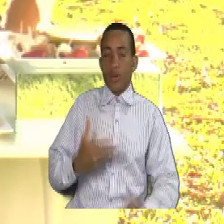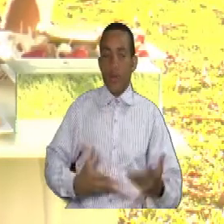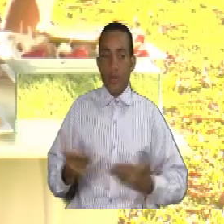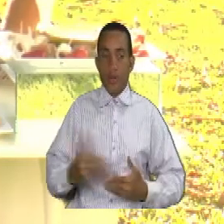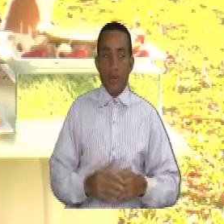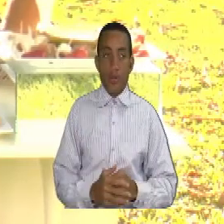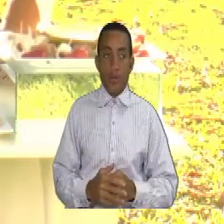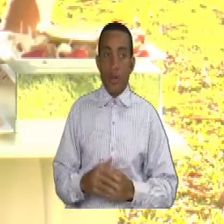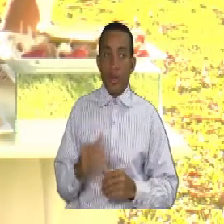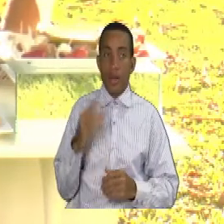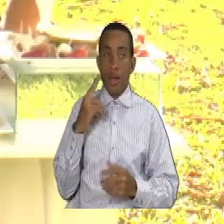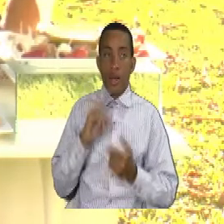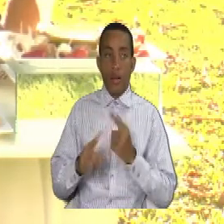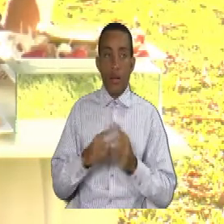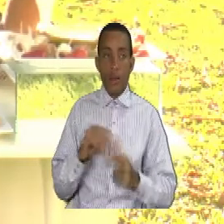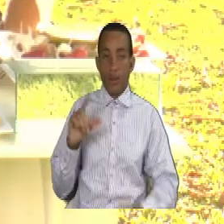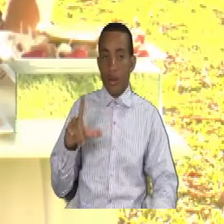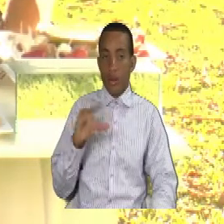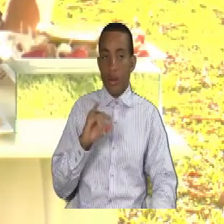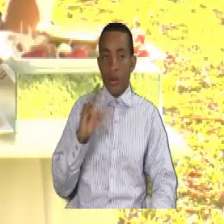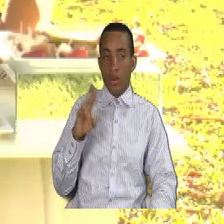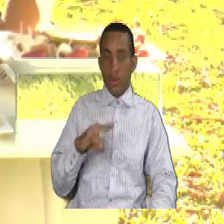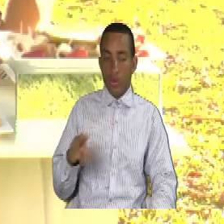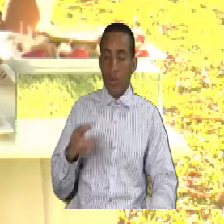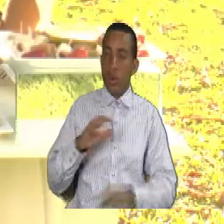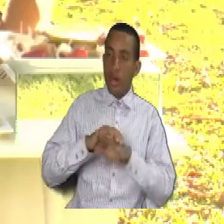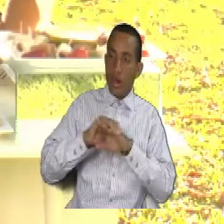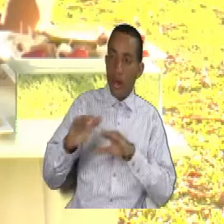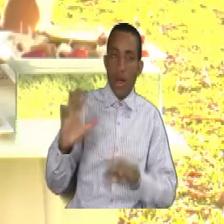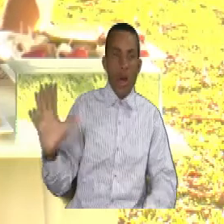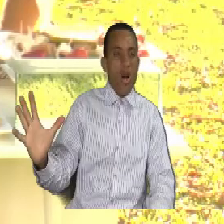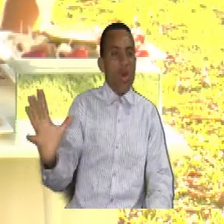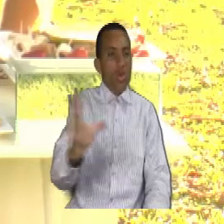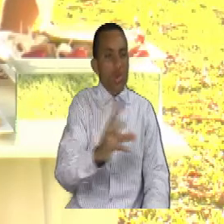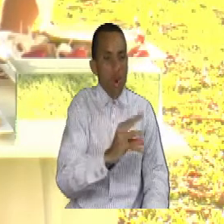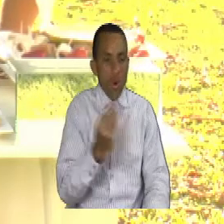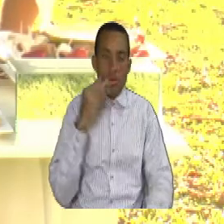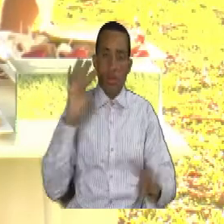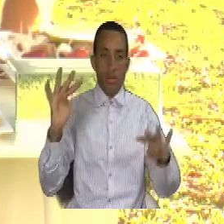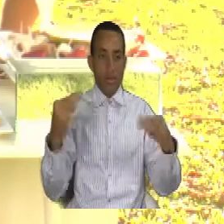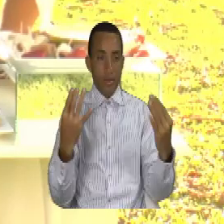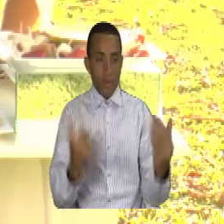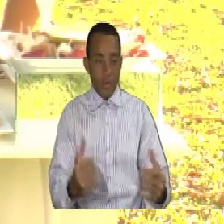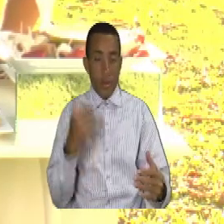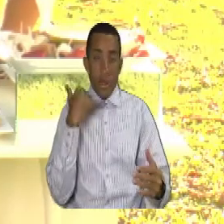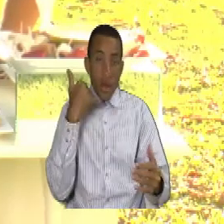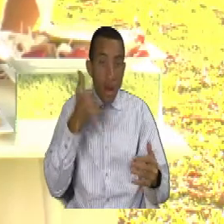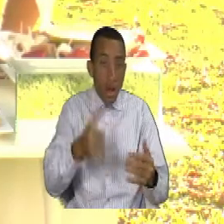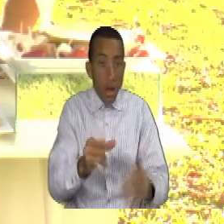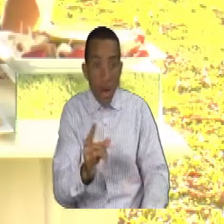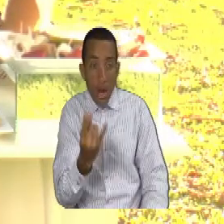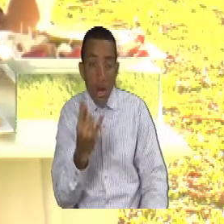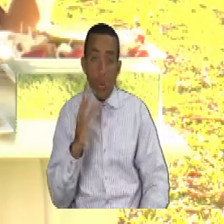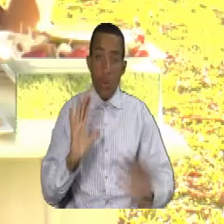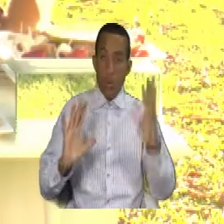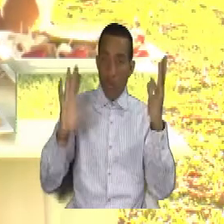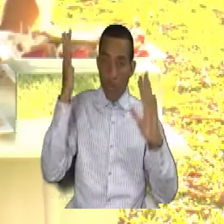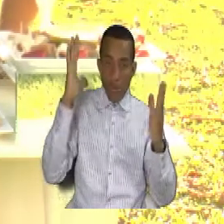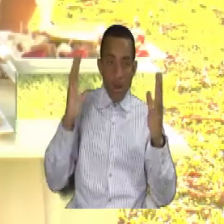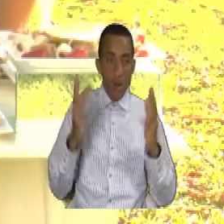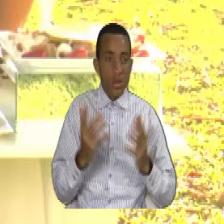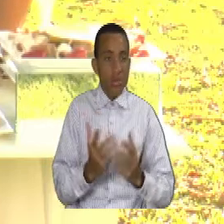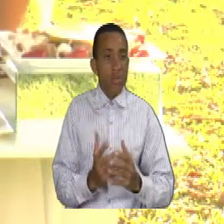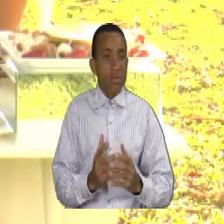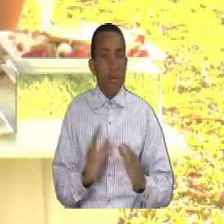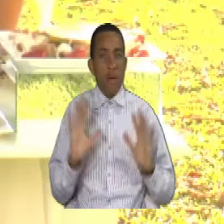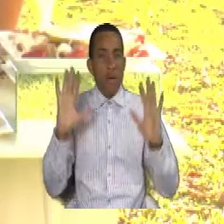nuestra amiga Luz Mary, quien le va a hacer la invitación a todos nuestros televidentes para que se comuniquen con ella si tienen alguna fiesta, quieran unos